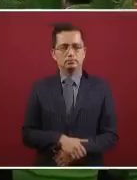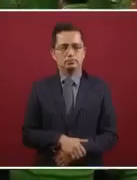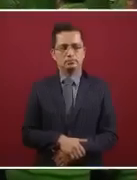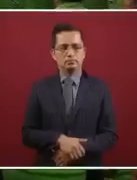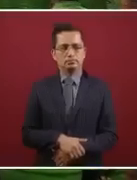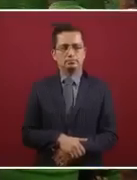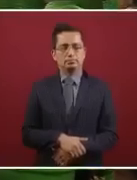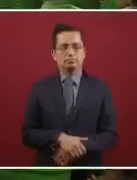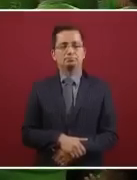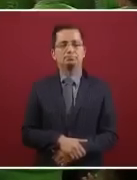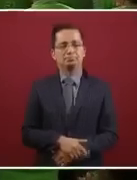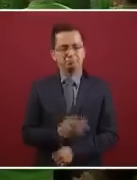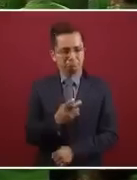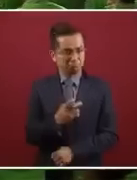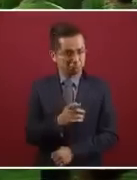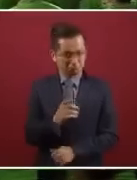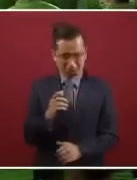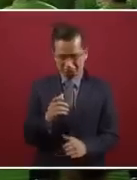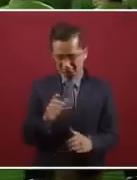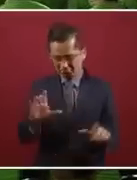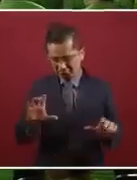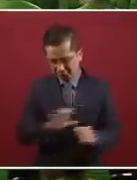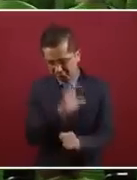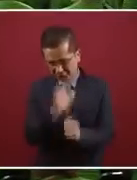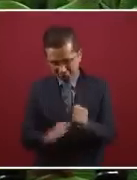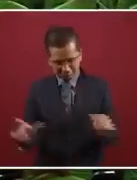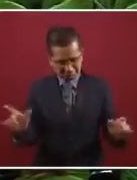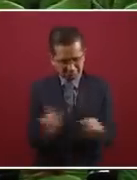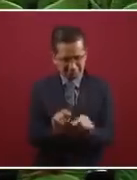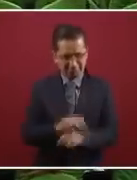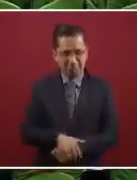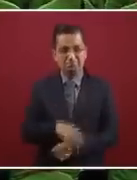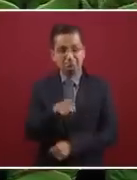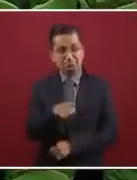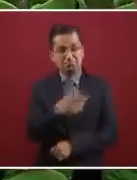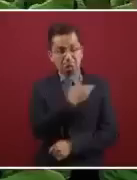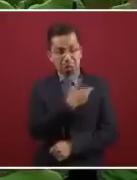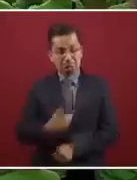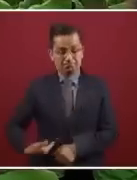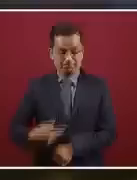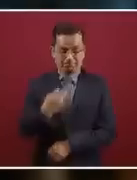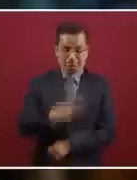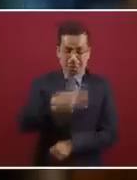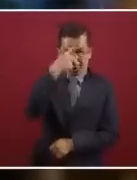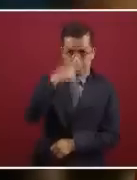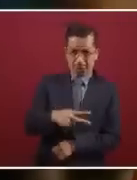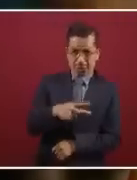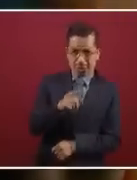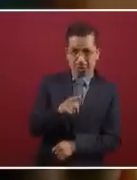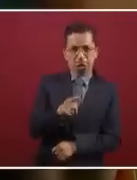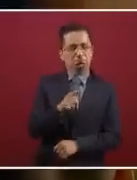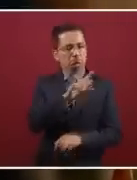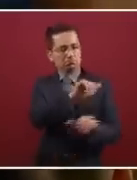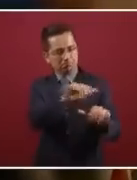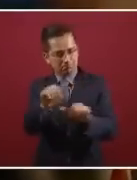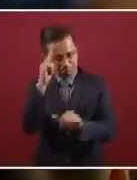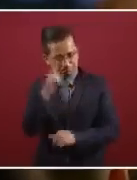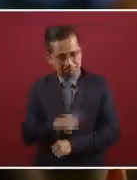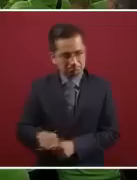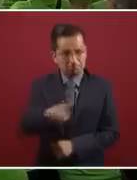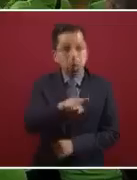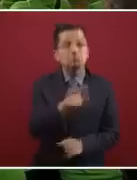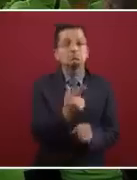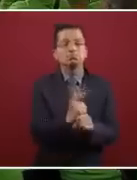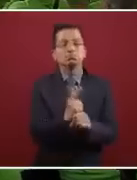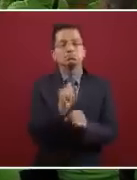De esta manera, concluye el evento. Se despide de ustedes el presidente constitucional de los Estados Unidos Mexicanos,